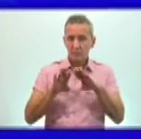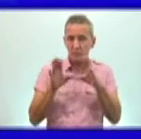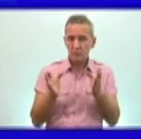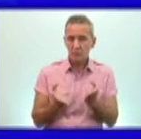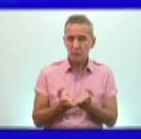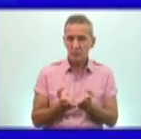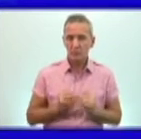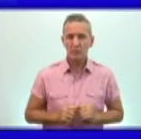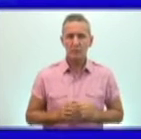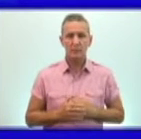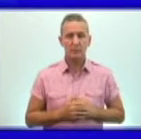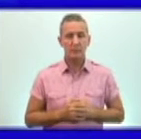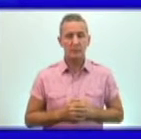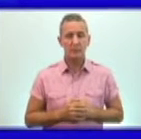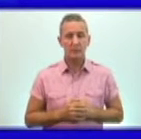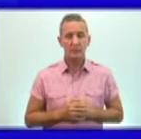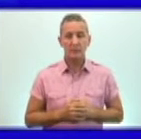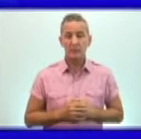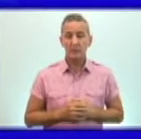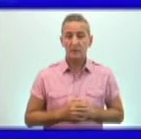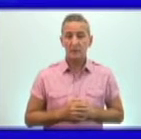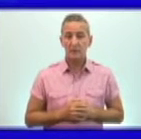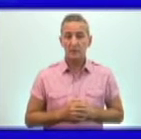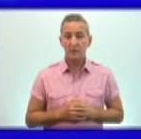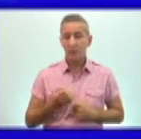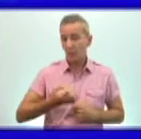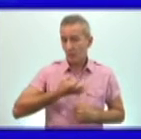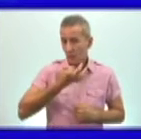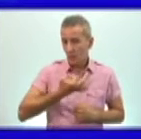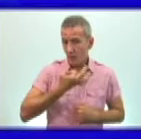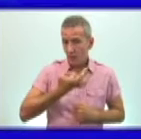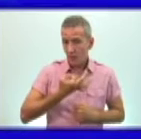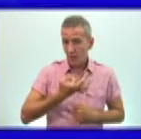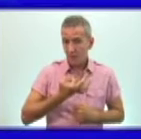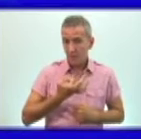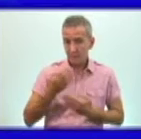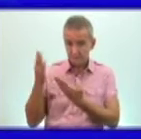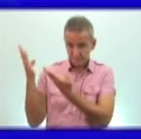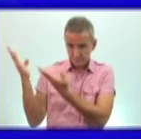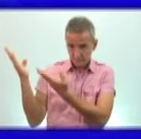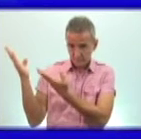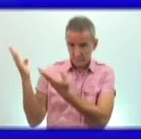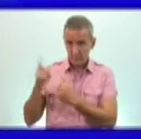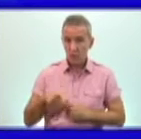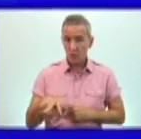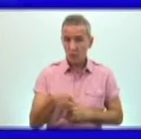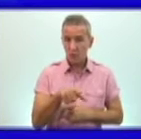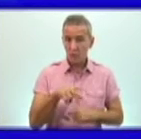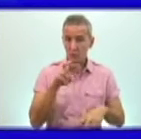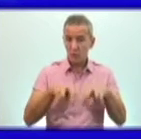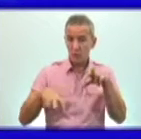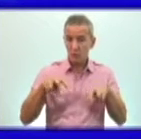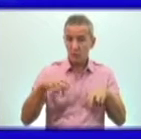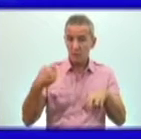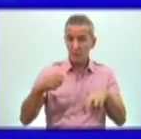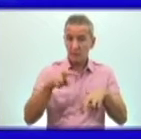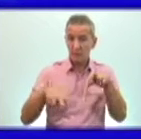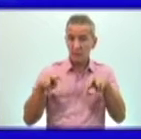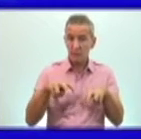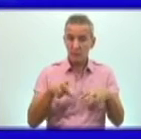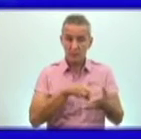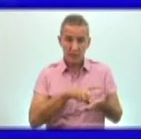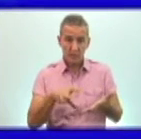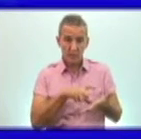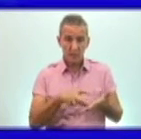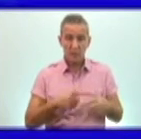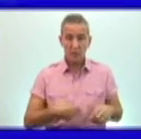el empirismo. Y sencillamente, como bien se explica en la diapo, en la imagen, usted tiene que buscar en su texto Cultura